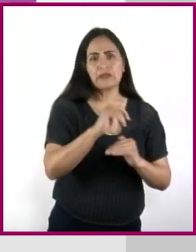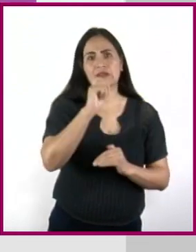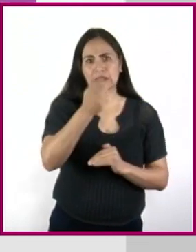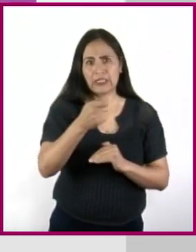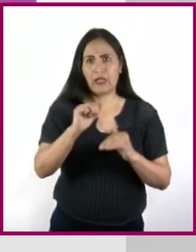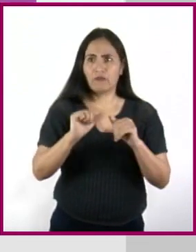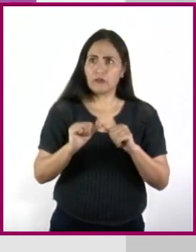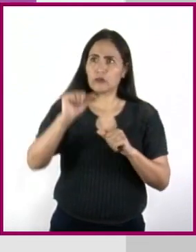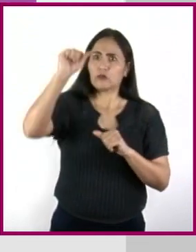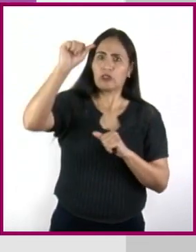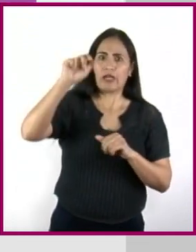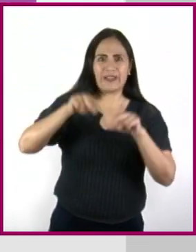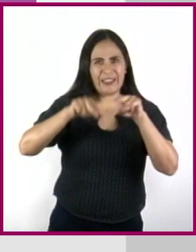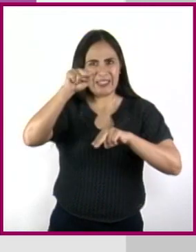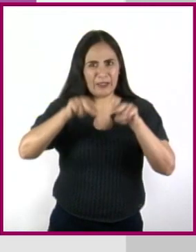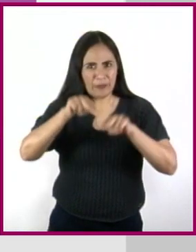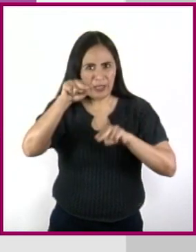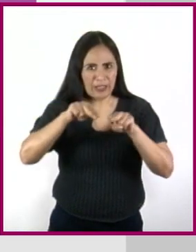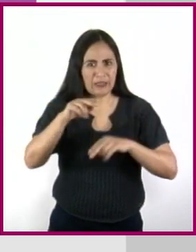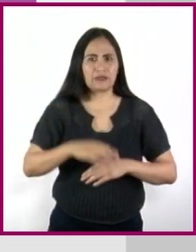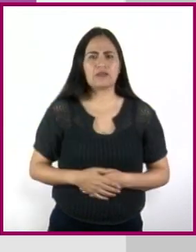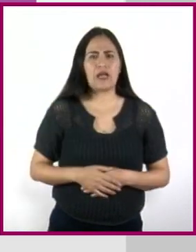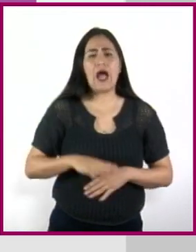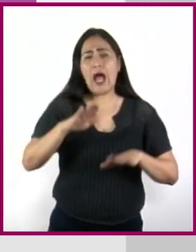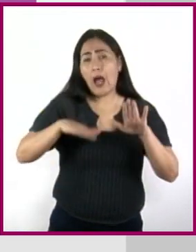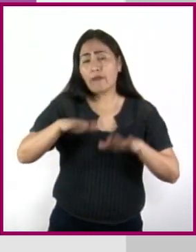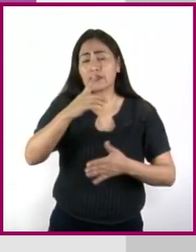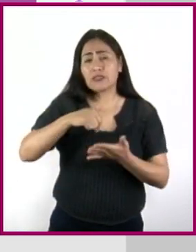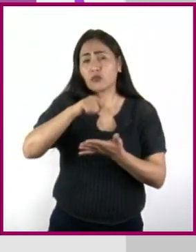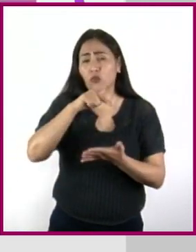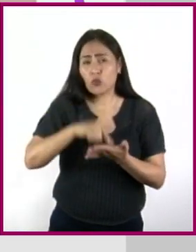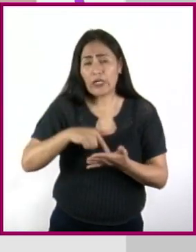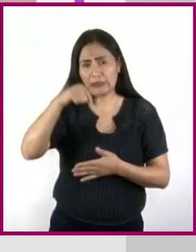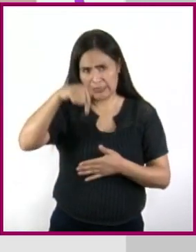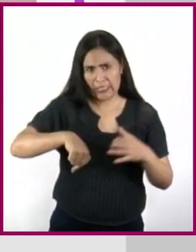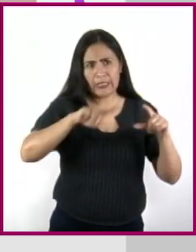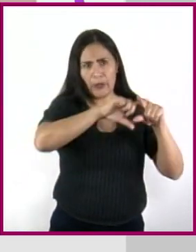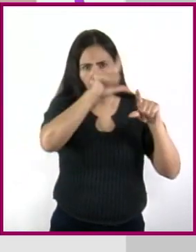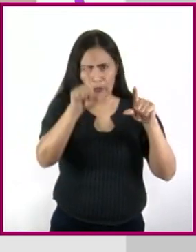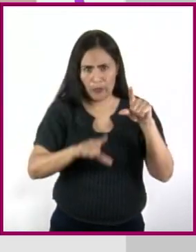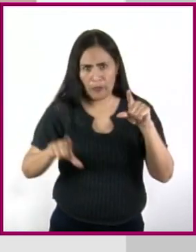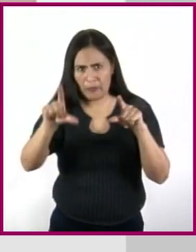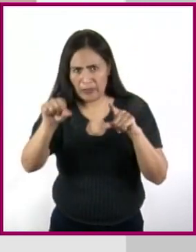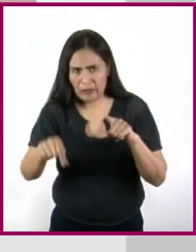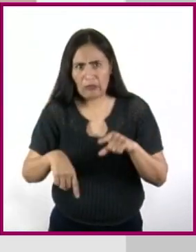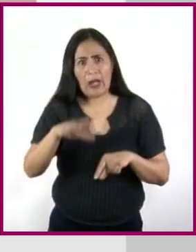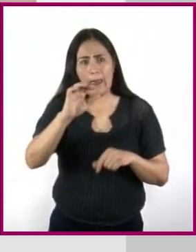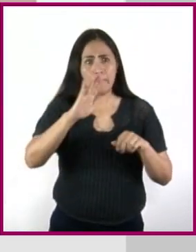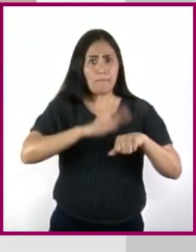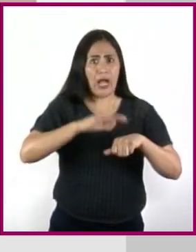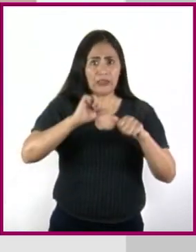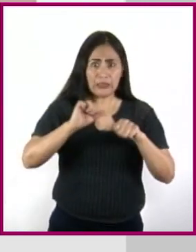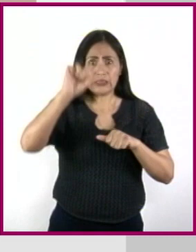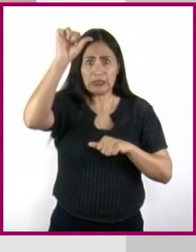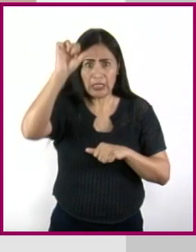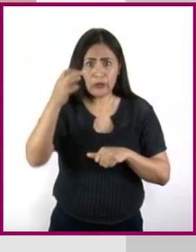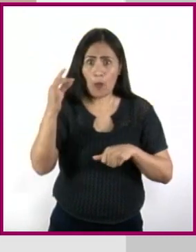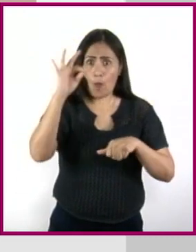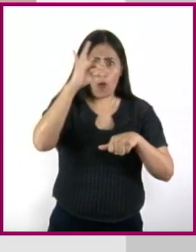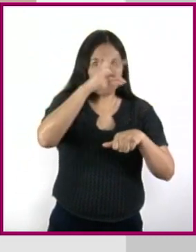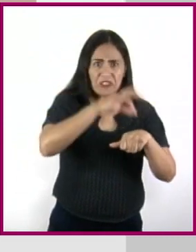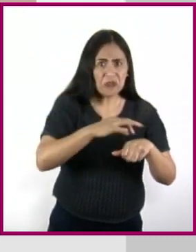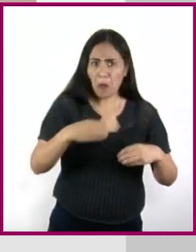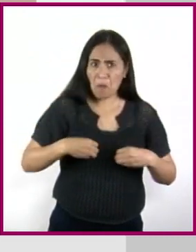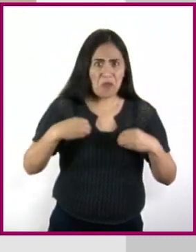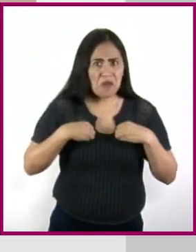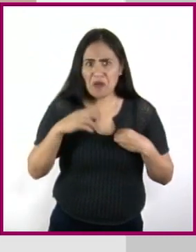altura. Hay algunos momentos o algunos lugares, por ejemplo, de nuestro país, en donde tienen una mayor altitud y no vive el mosquito, por ejemplo,